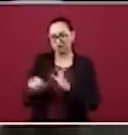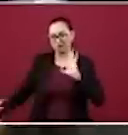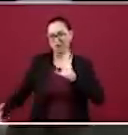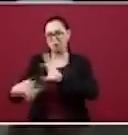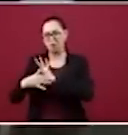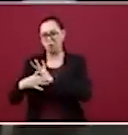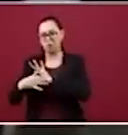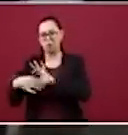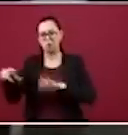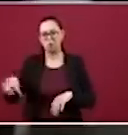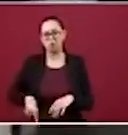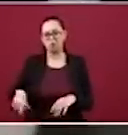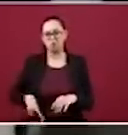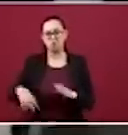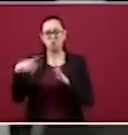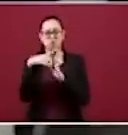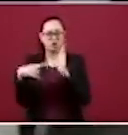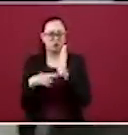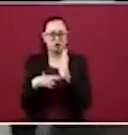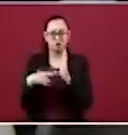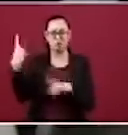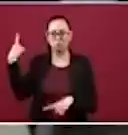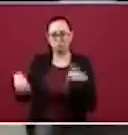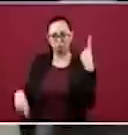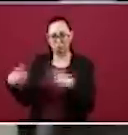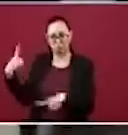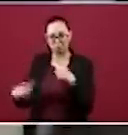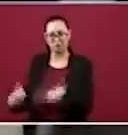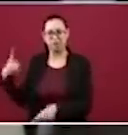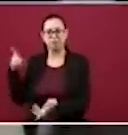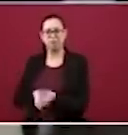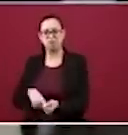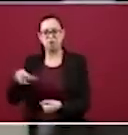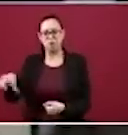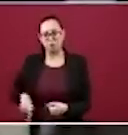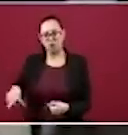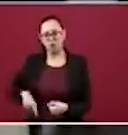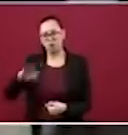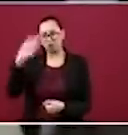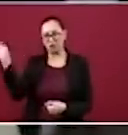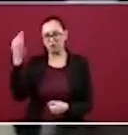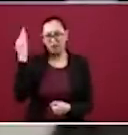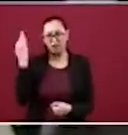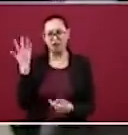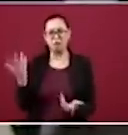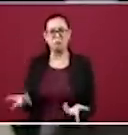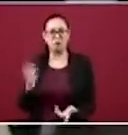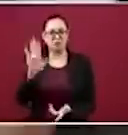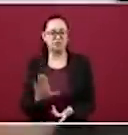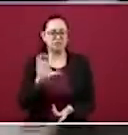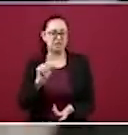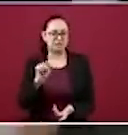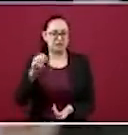esté apegada a los lineamientos que pudiesen dictarse desde el gobierno federal, si no estamos ante la creación de una nueva CTM